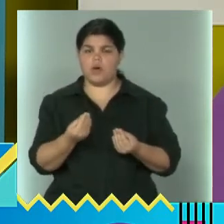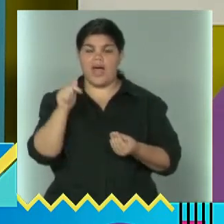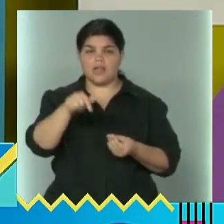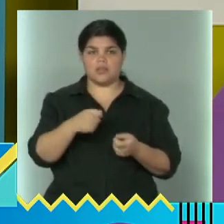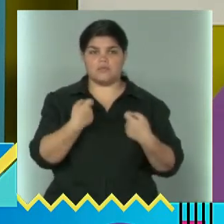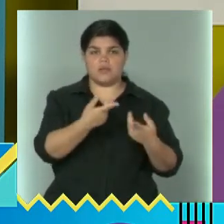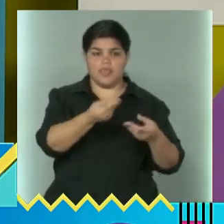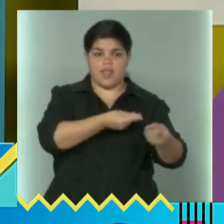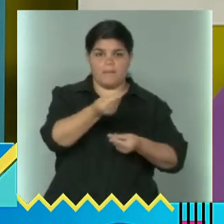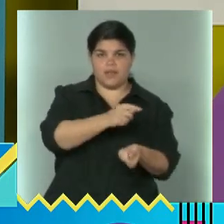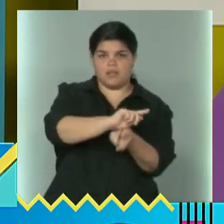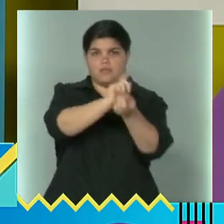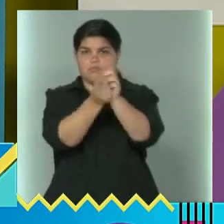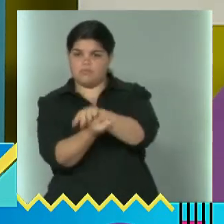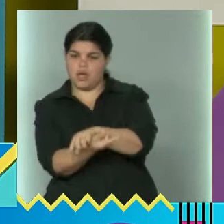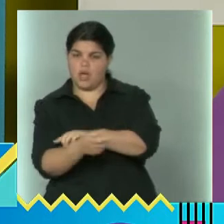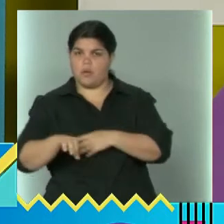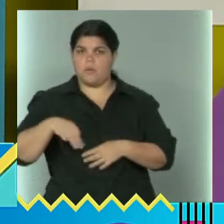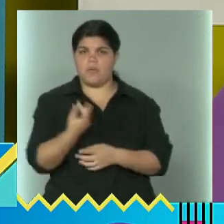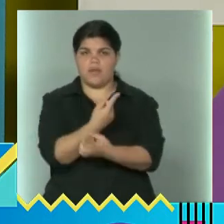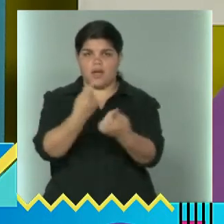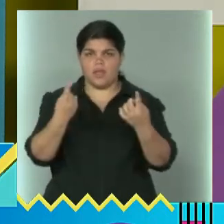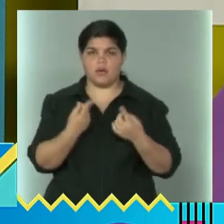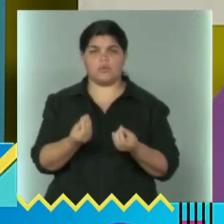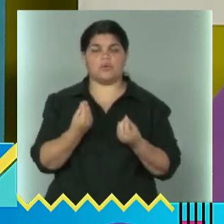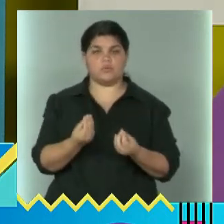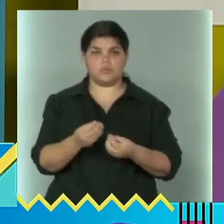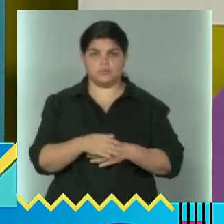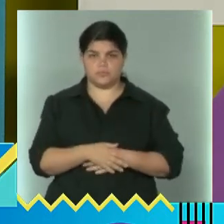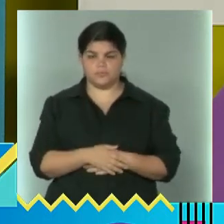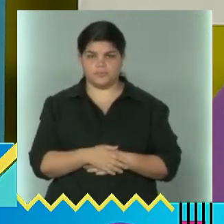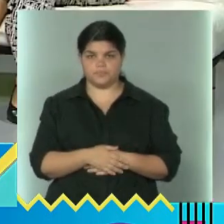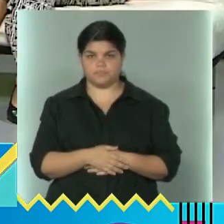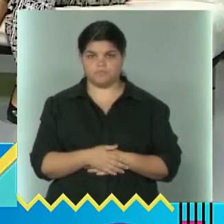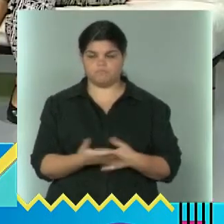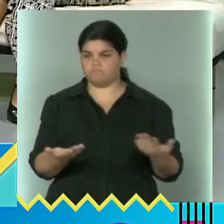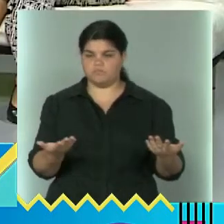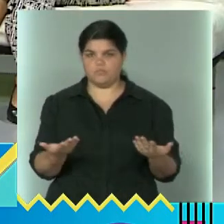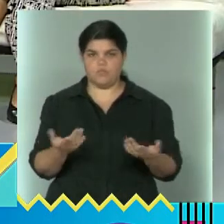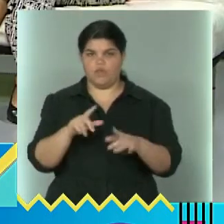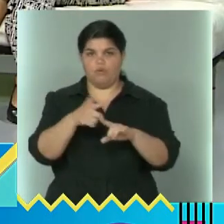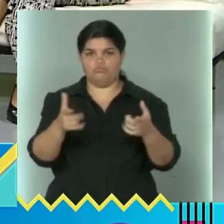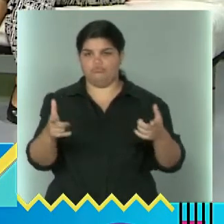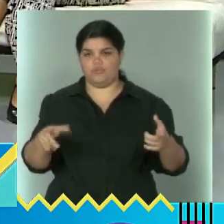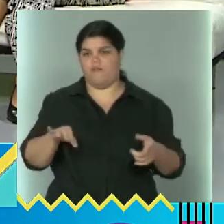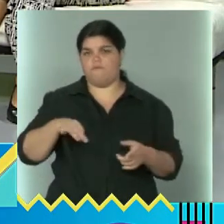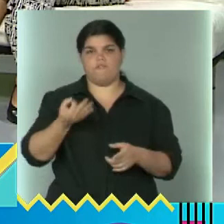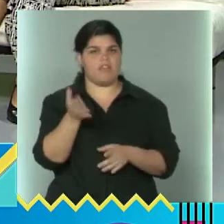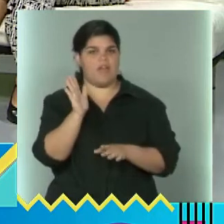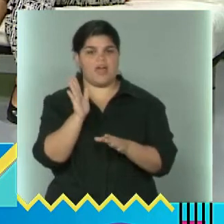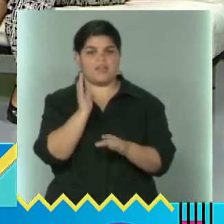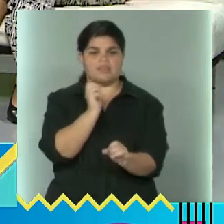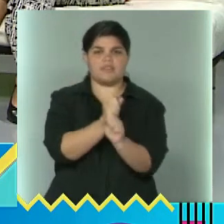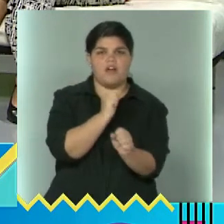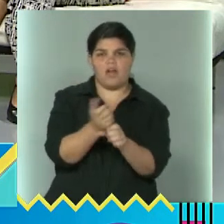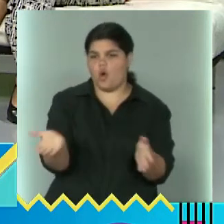de empresa a una vida cotidiana? En realidad no hay una línea que separe la vida en el trabajo,